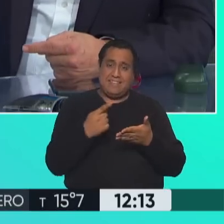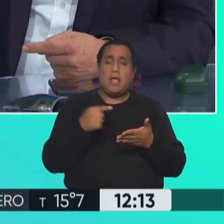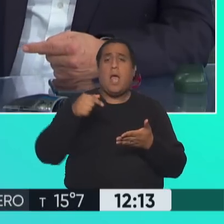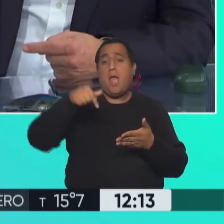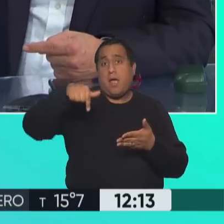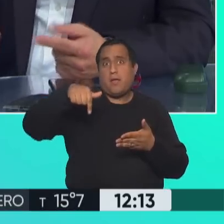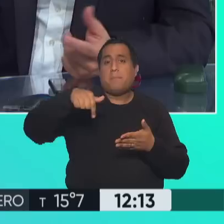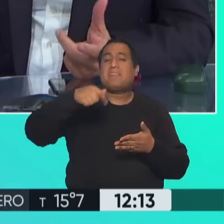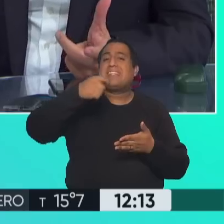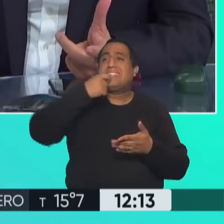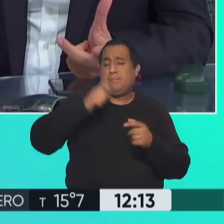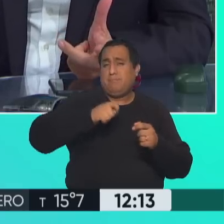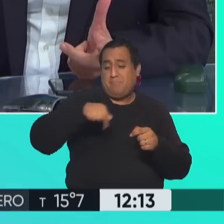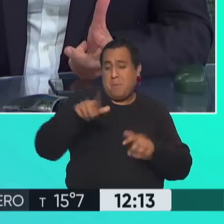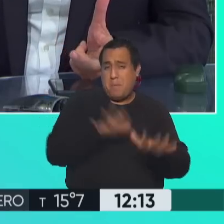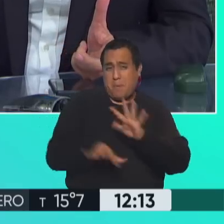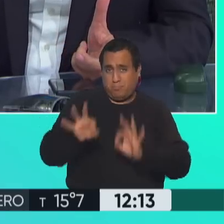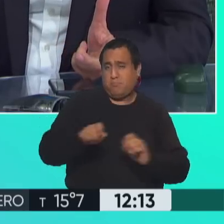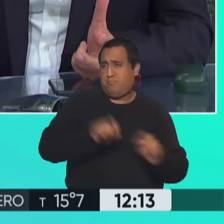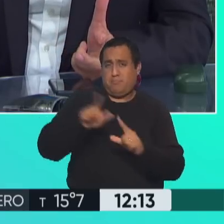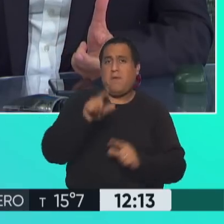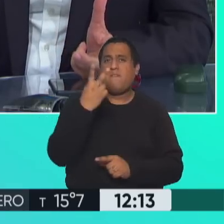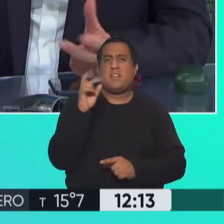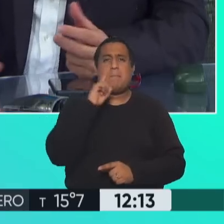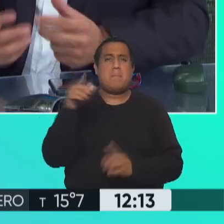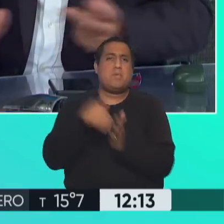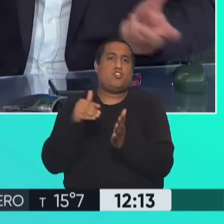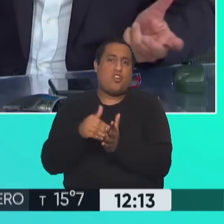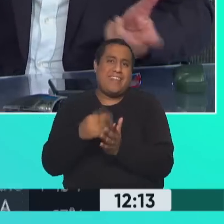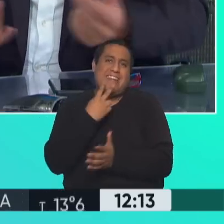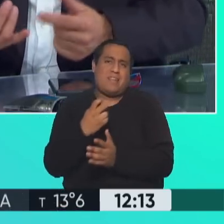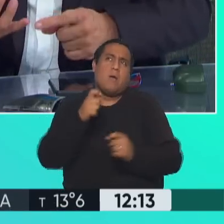dólares por año en energía. Todo el gas se iba a exportar entonces. Claro. Es decir,